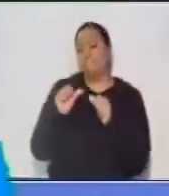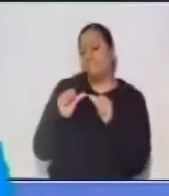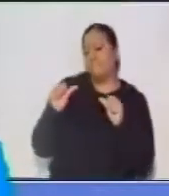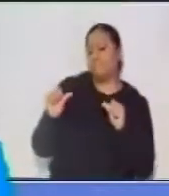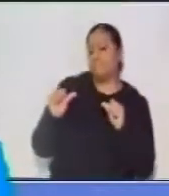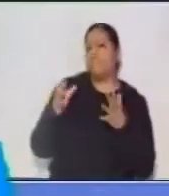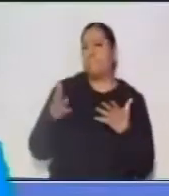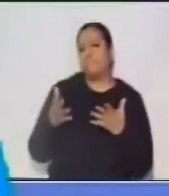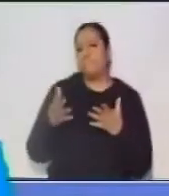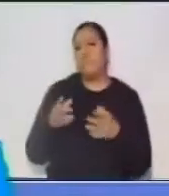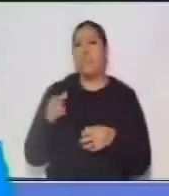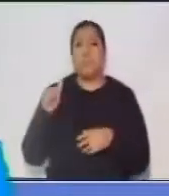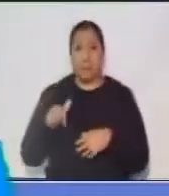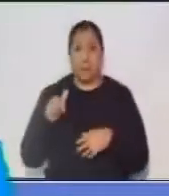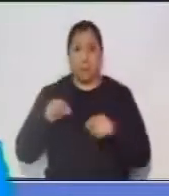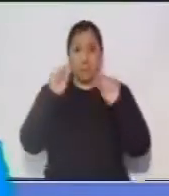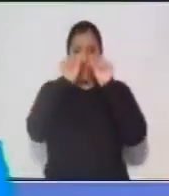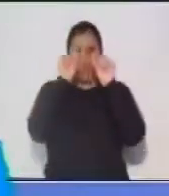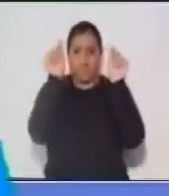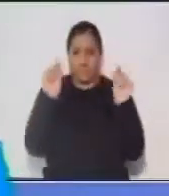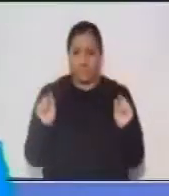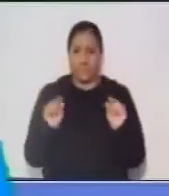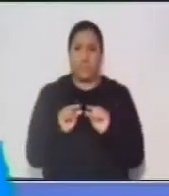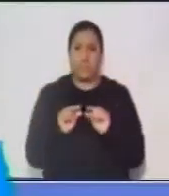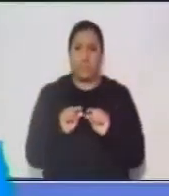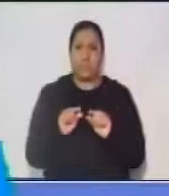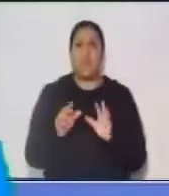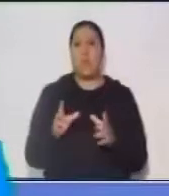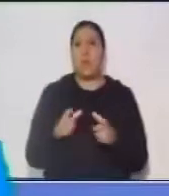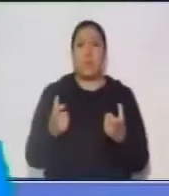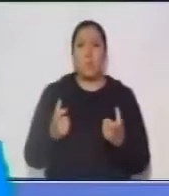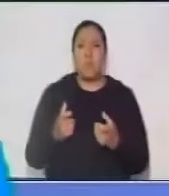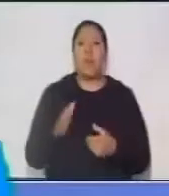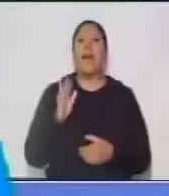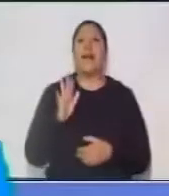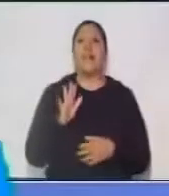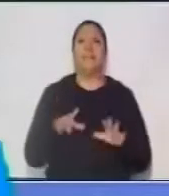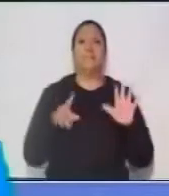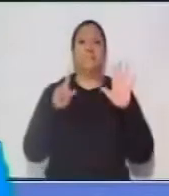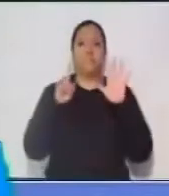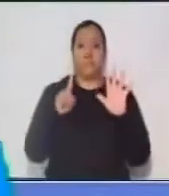el perímetro es igual a 6 unidades